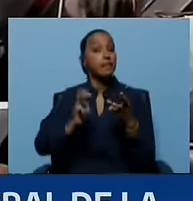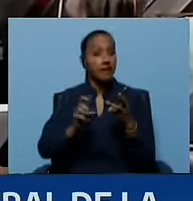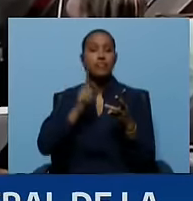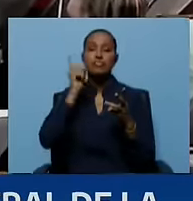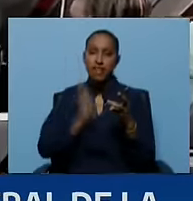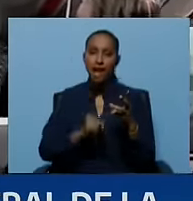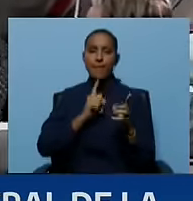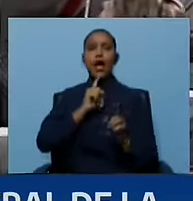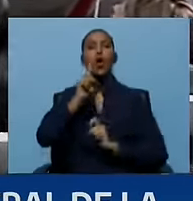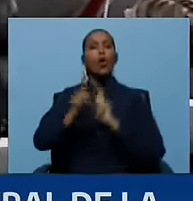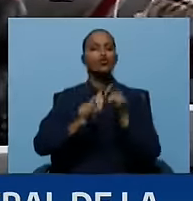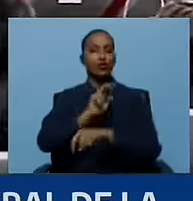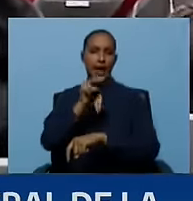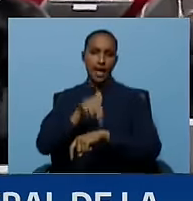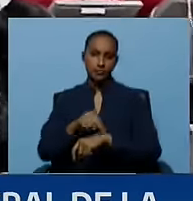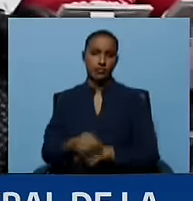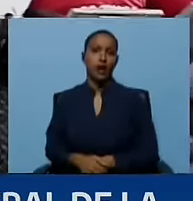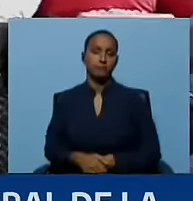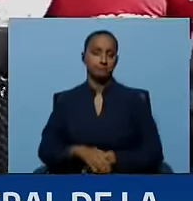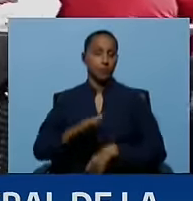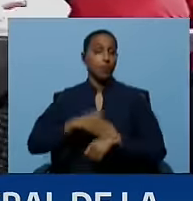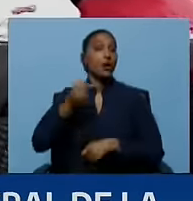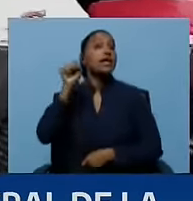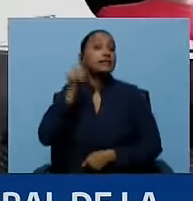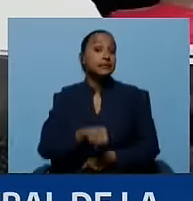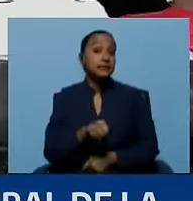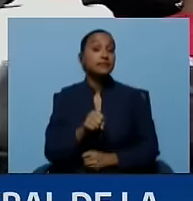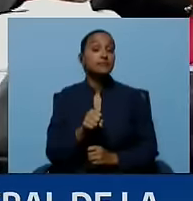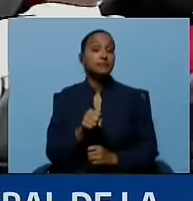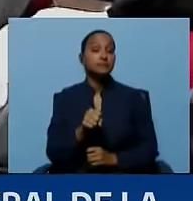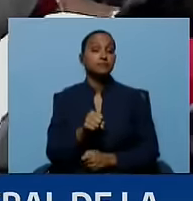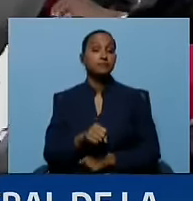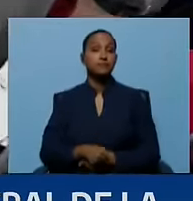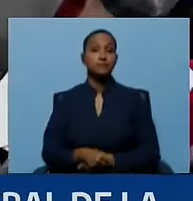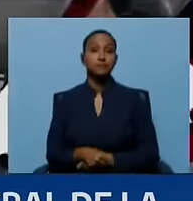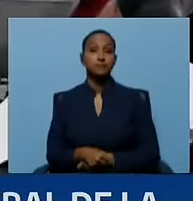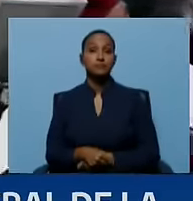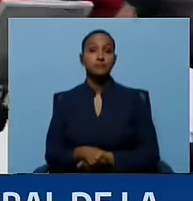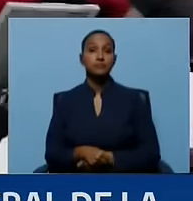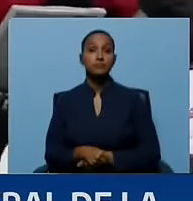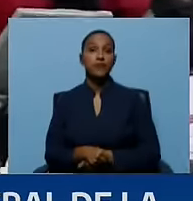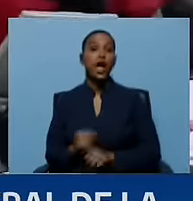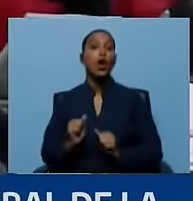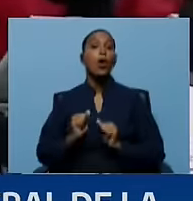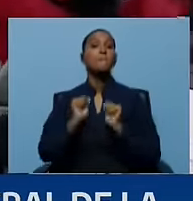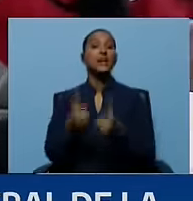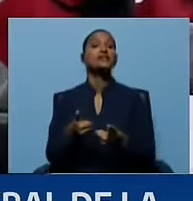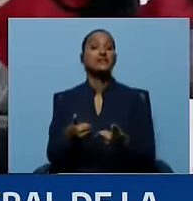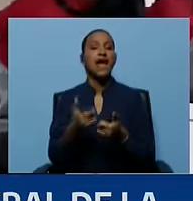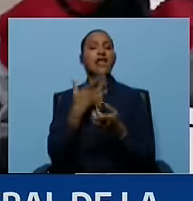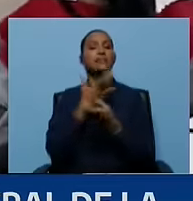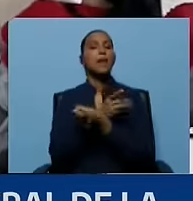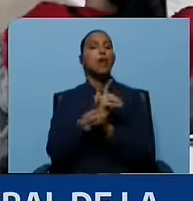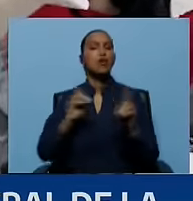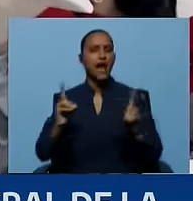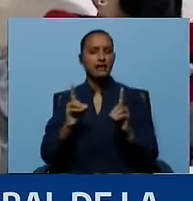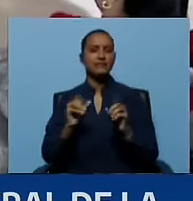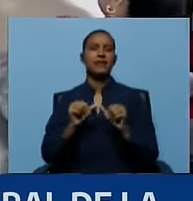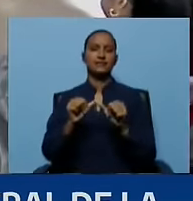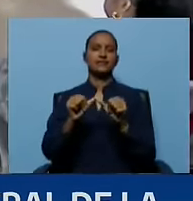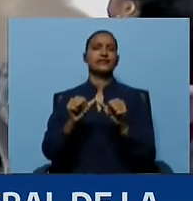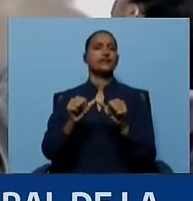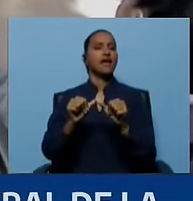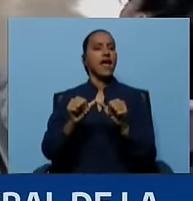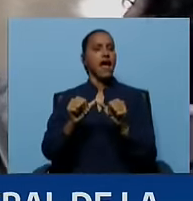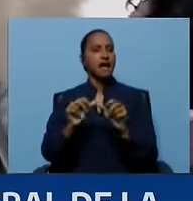son, porque lo son, el comienzo de una democracia más viva, más directa